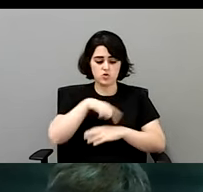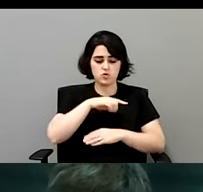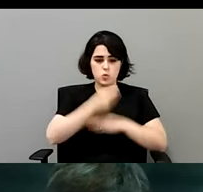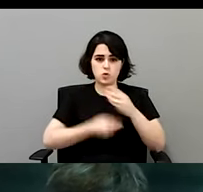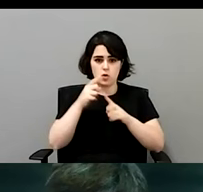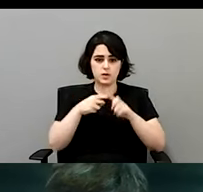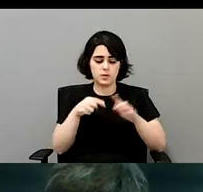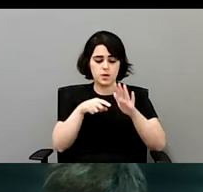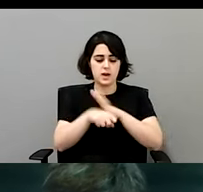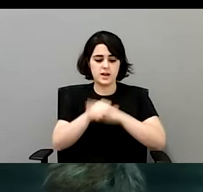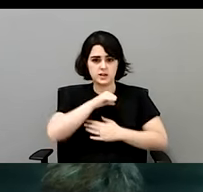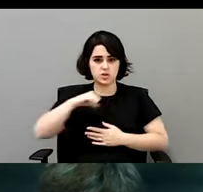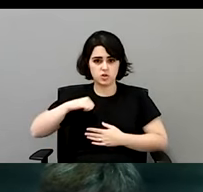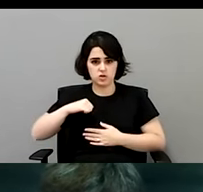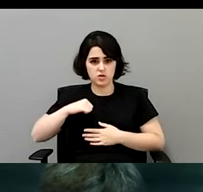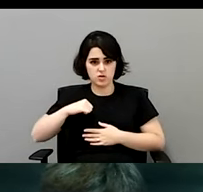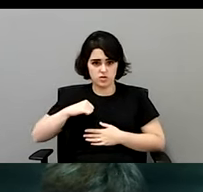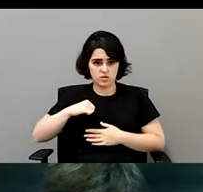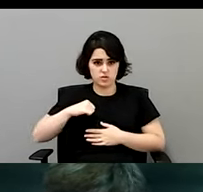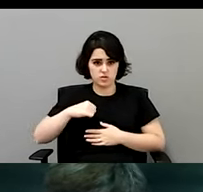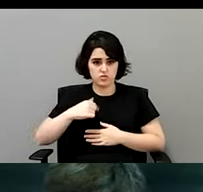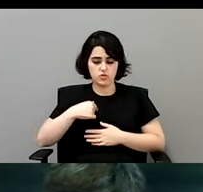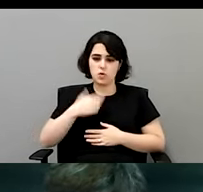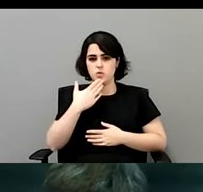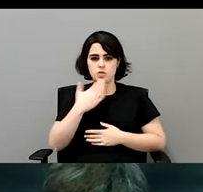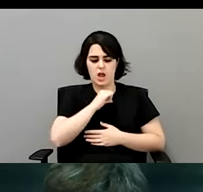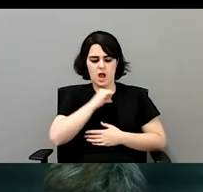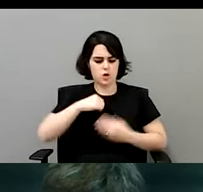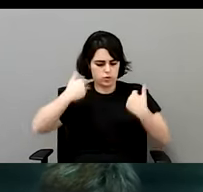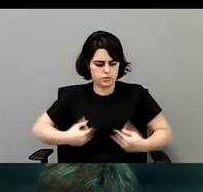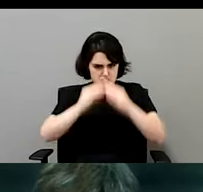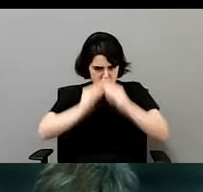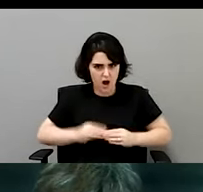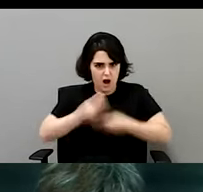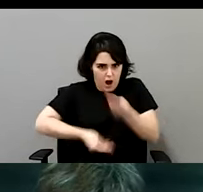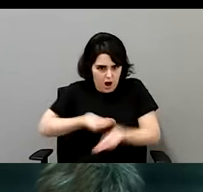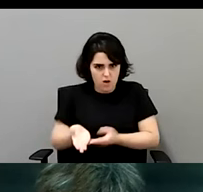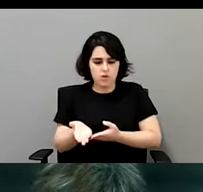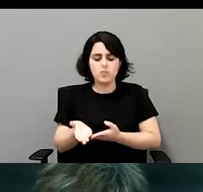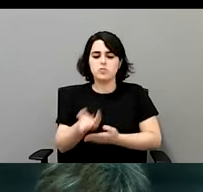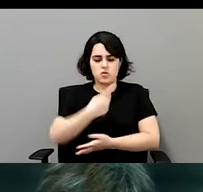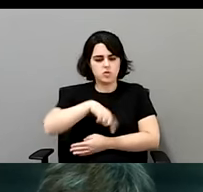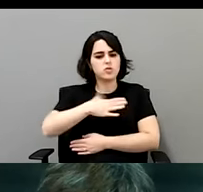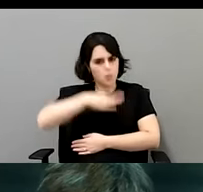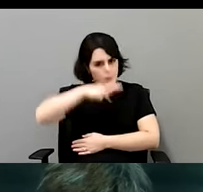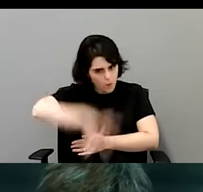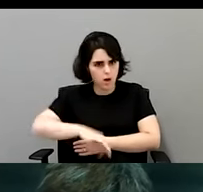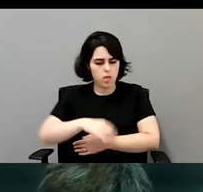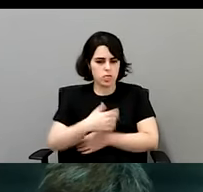Es decir, para yo me lo quito y yo me lo como. Y podemos hacerlo.